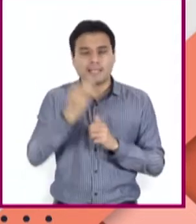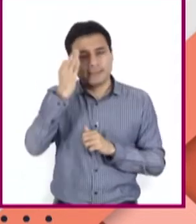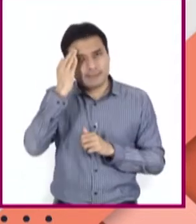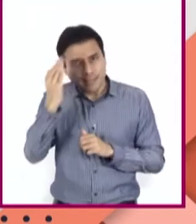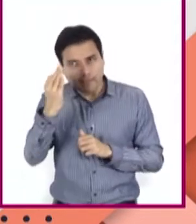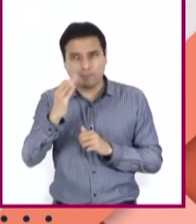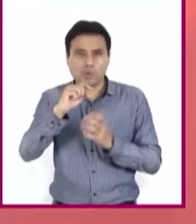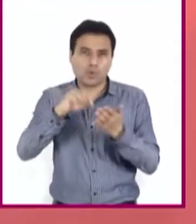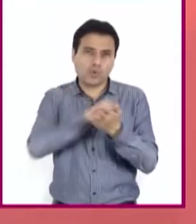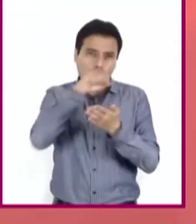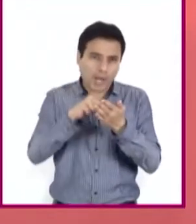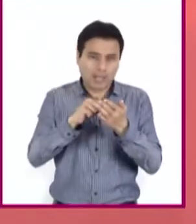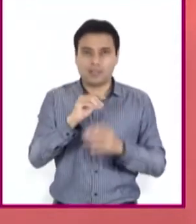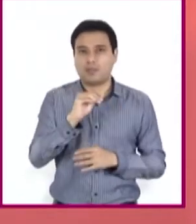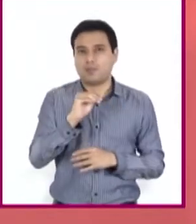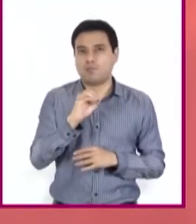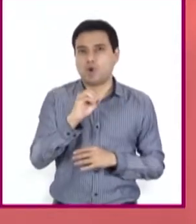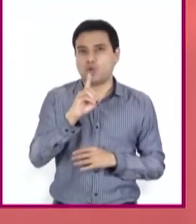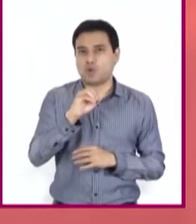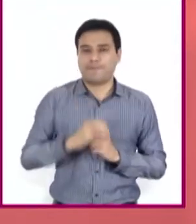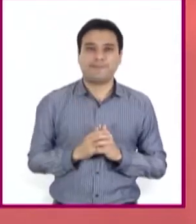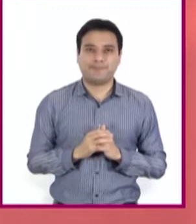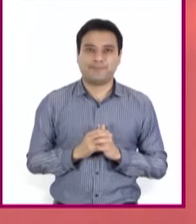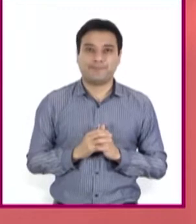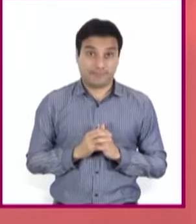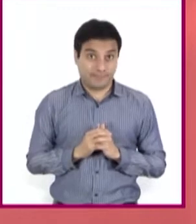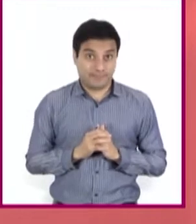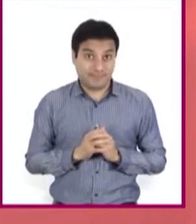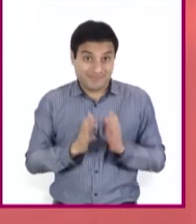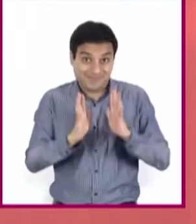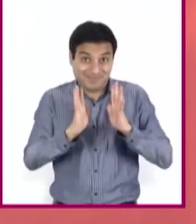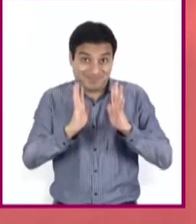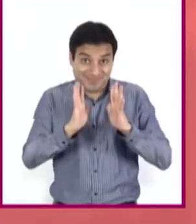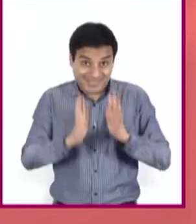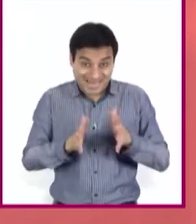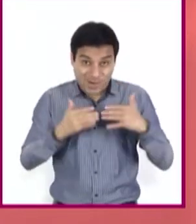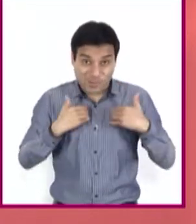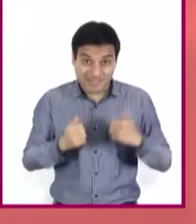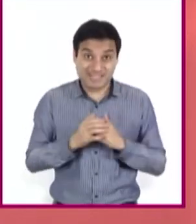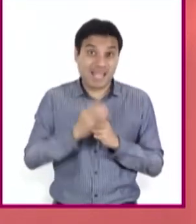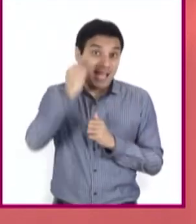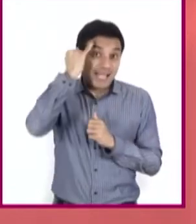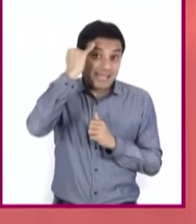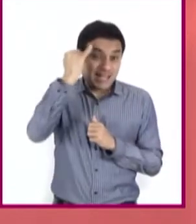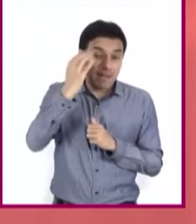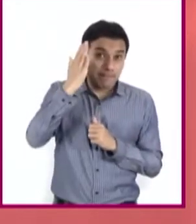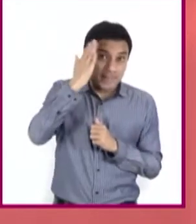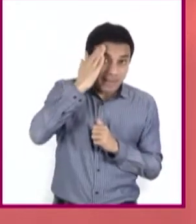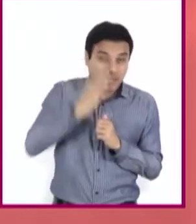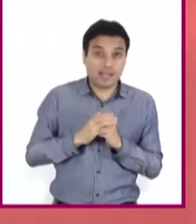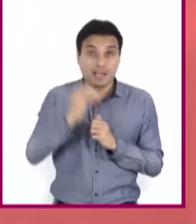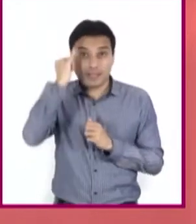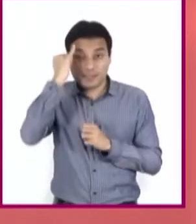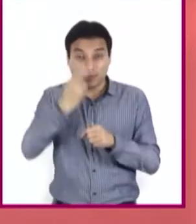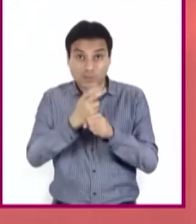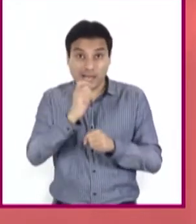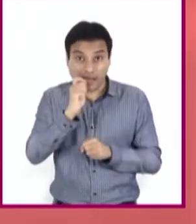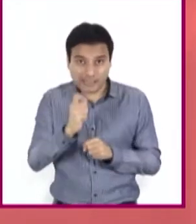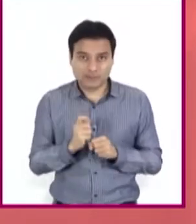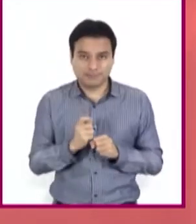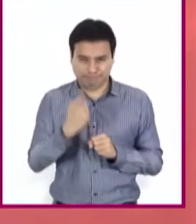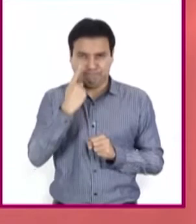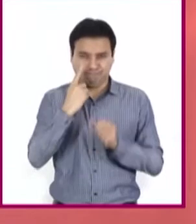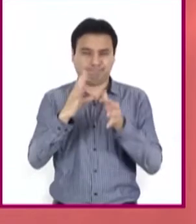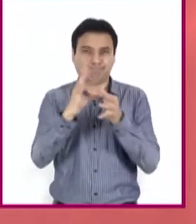lugar. Bien, ahora que ya saben lo que son las ideas primarias y secundarias, es momento de